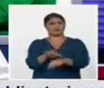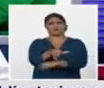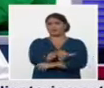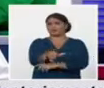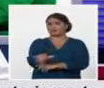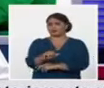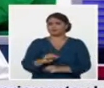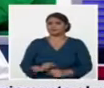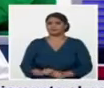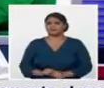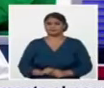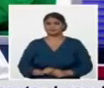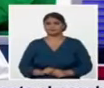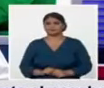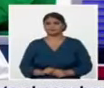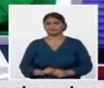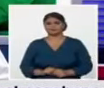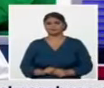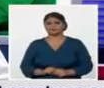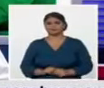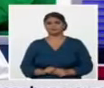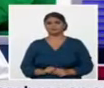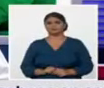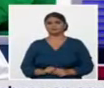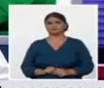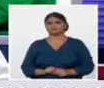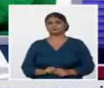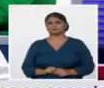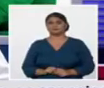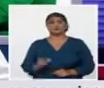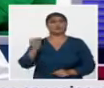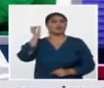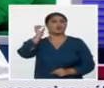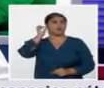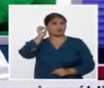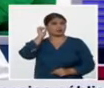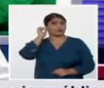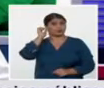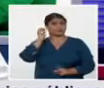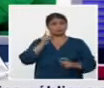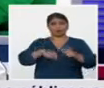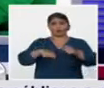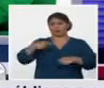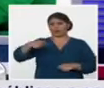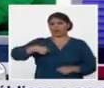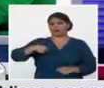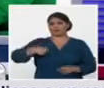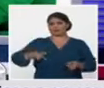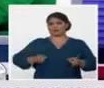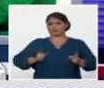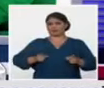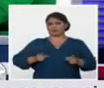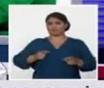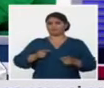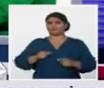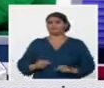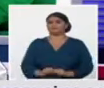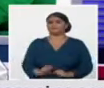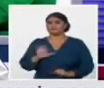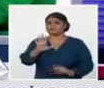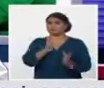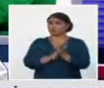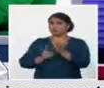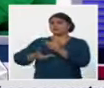mama hará unos 5 meses antes de fallecer. Esta paciente, que inicialmente lo que presentó